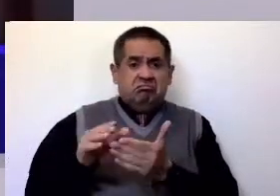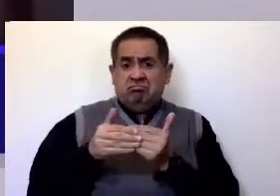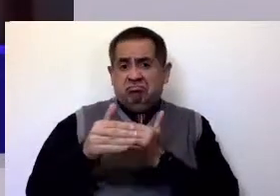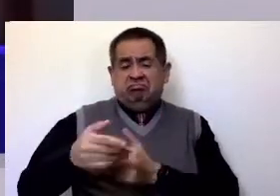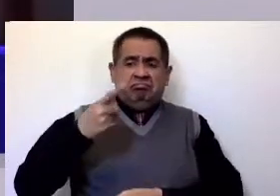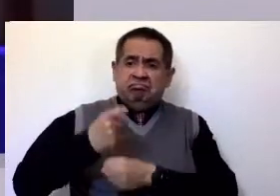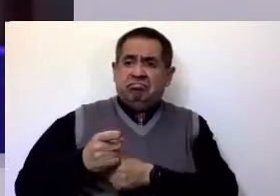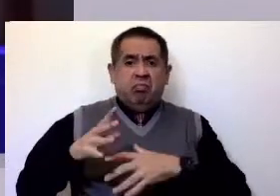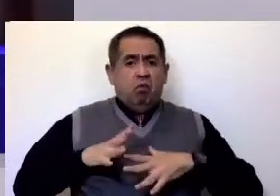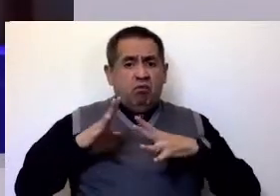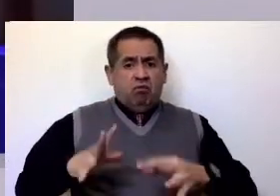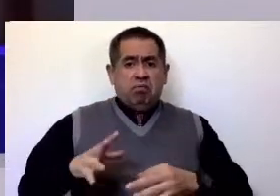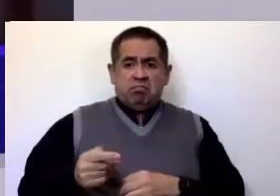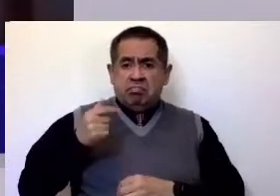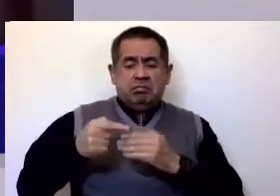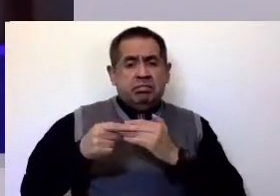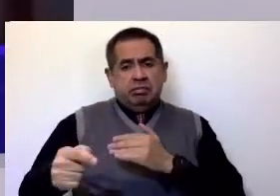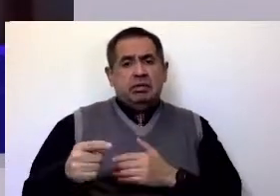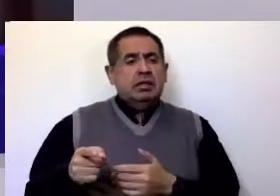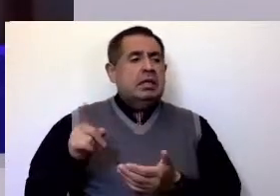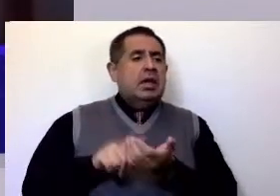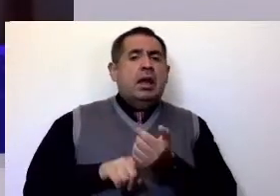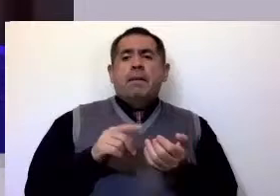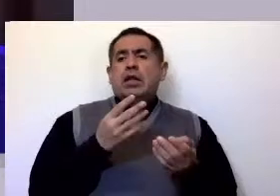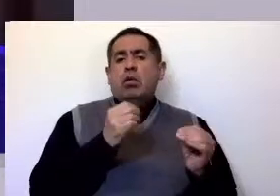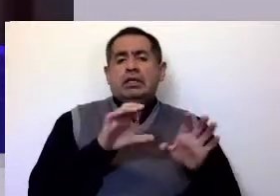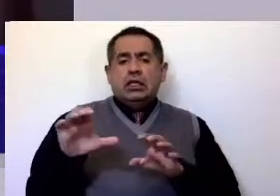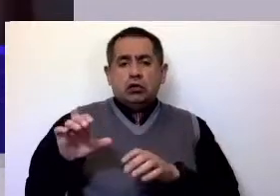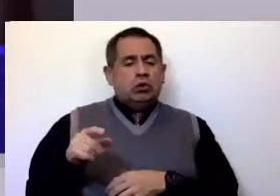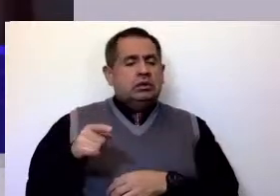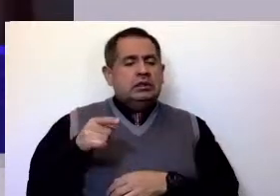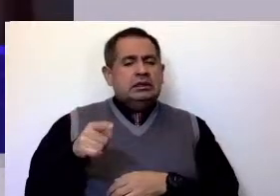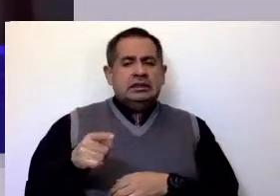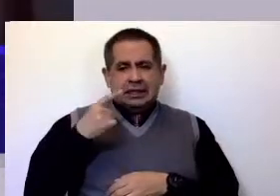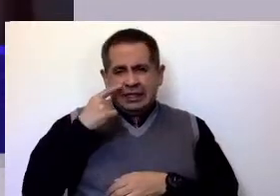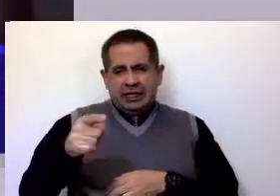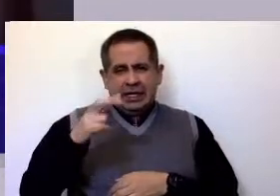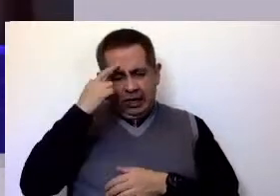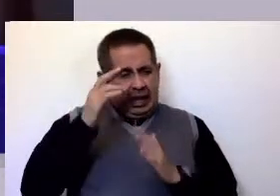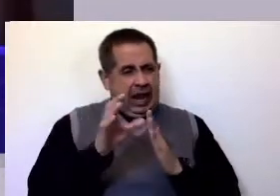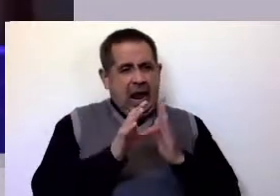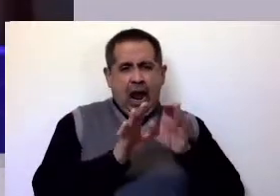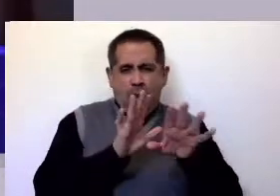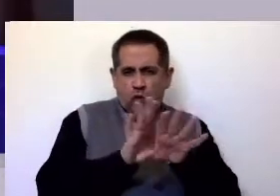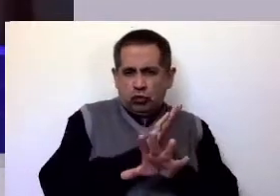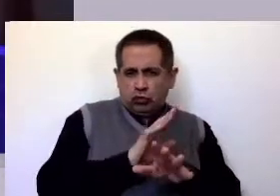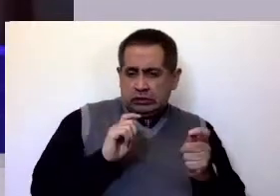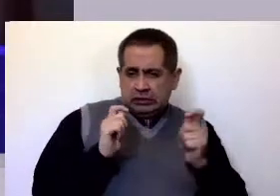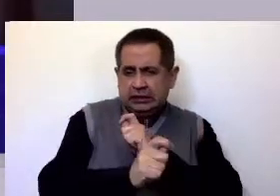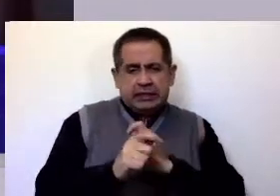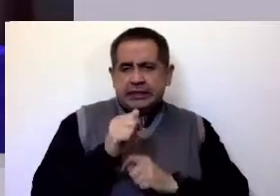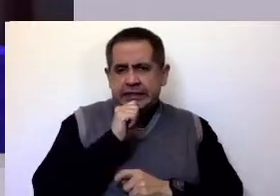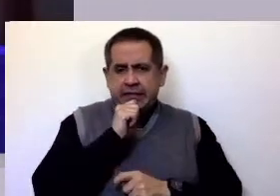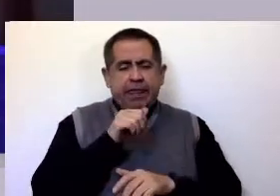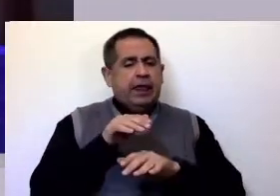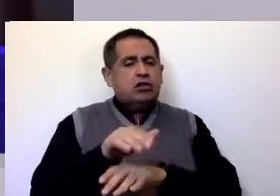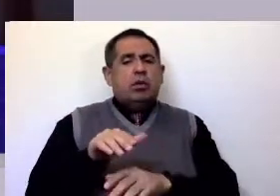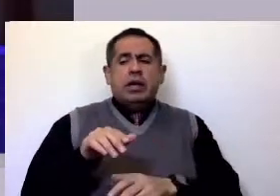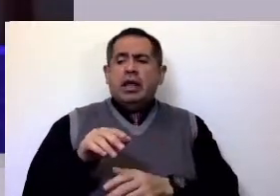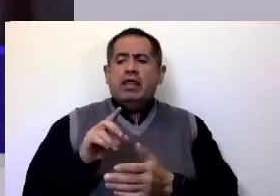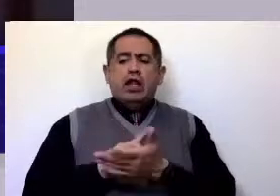pasado bajo la novena época esto antes de la reforma constitucional en materia de derechos humanos del año